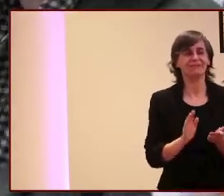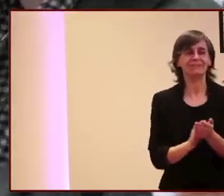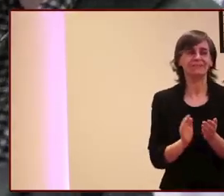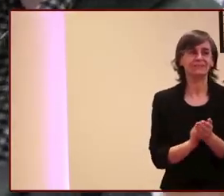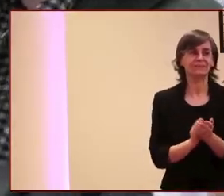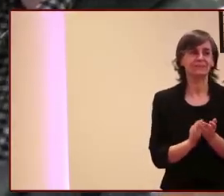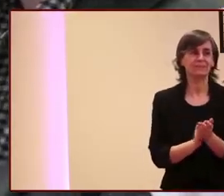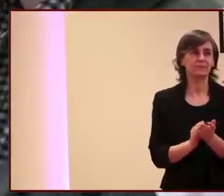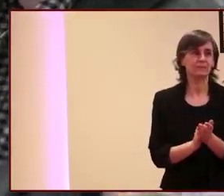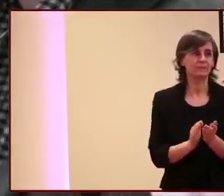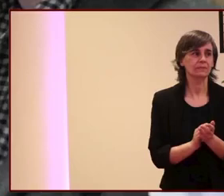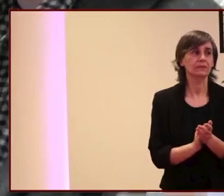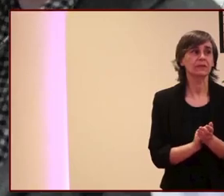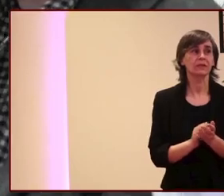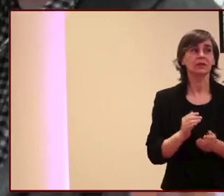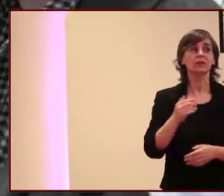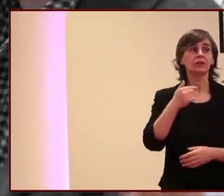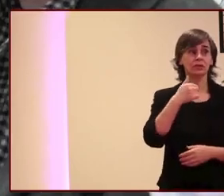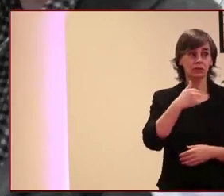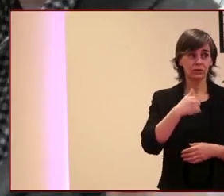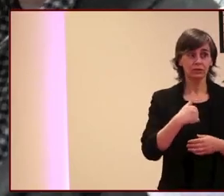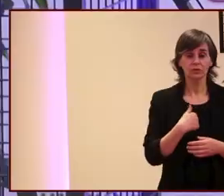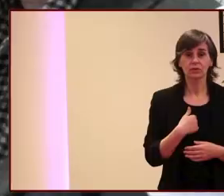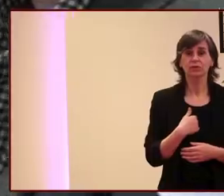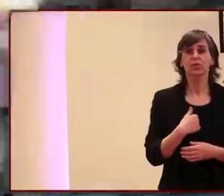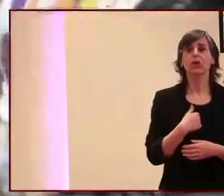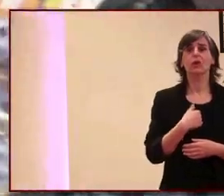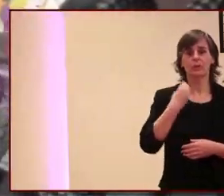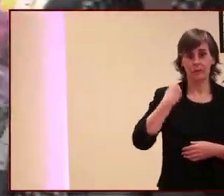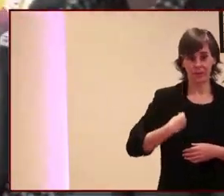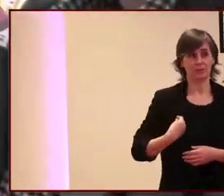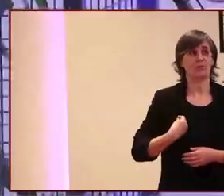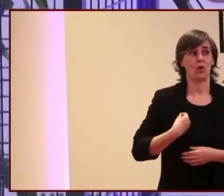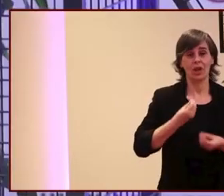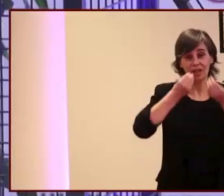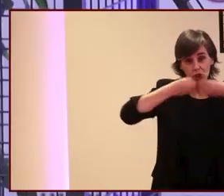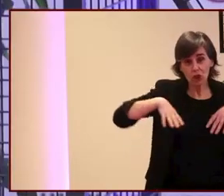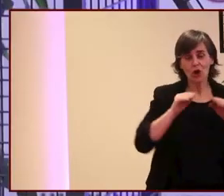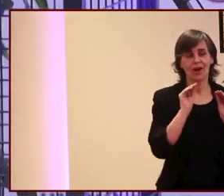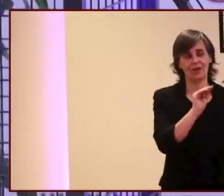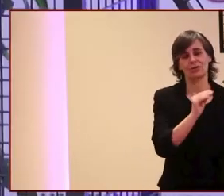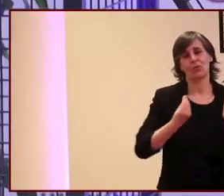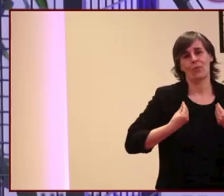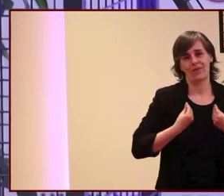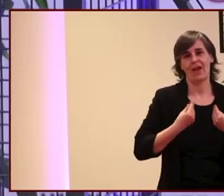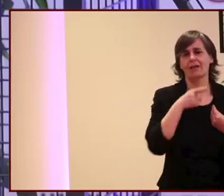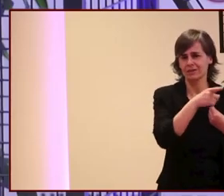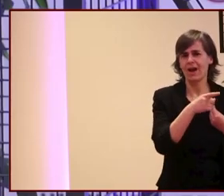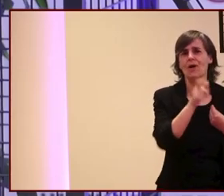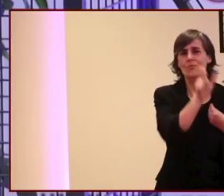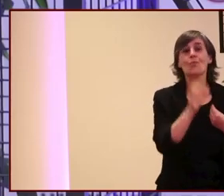que dio sus testimonios su testimonio de vida y como mujer artista gallega que